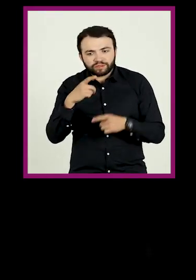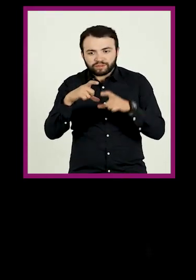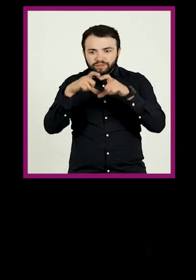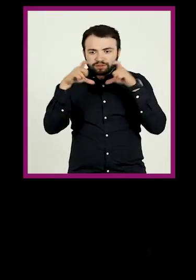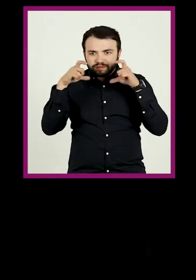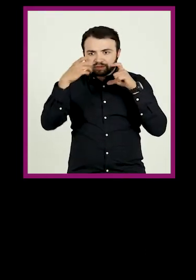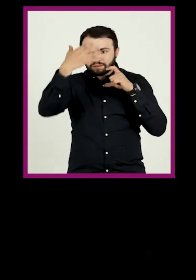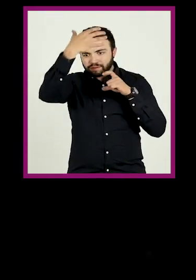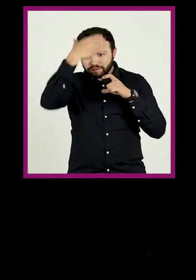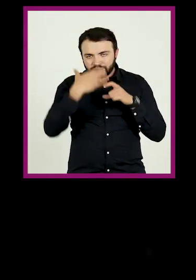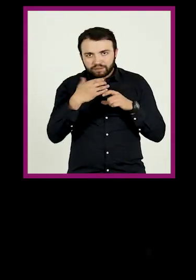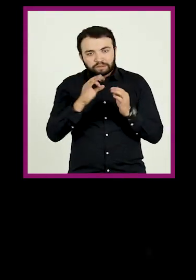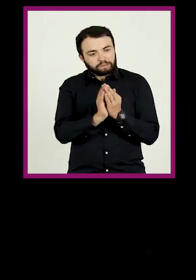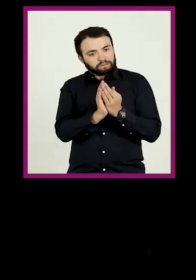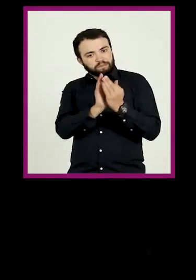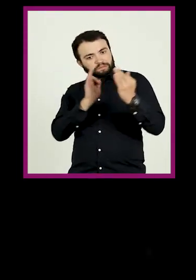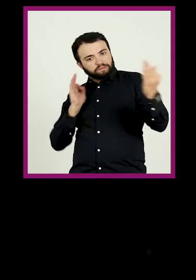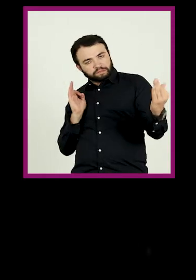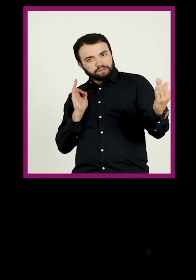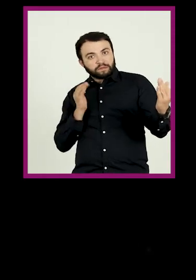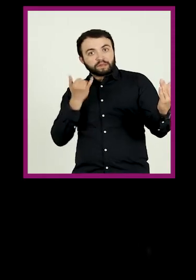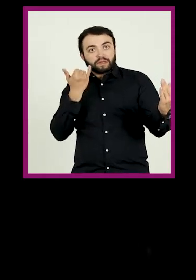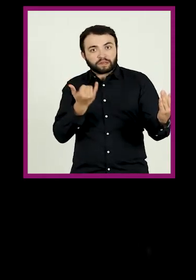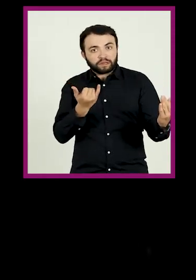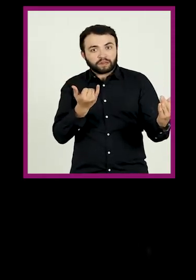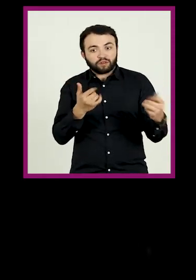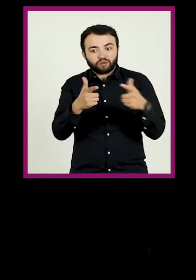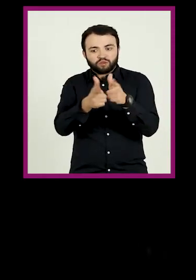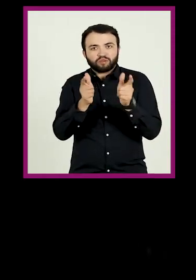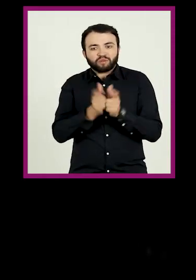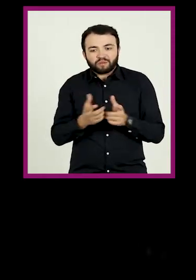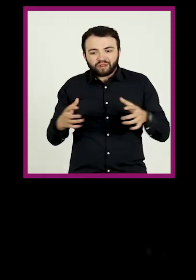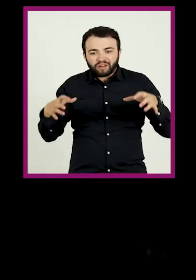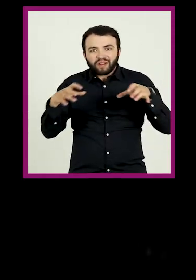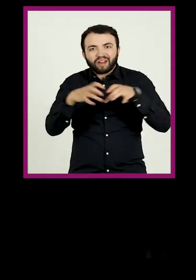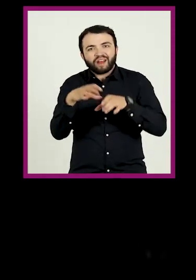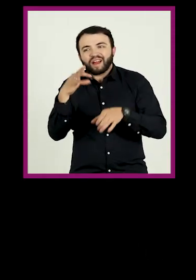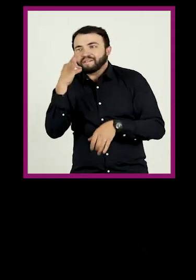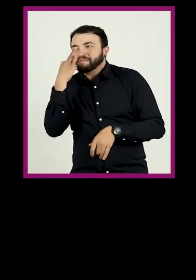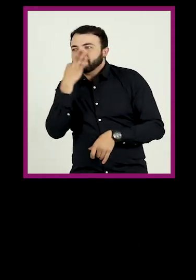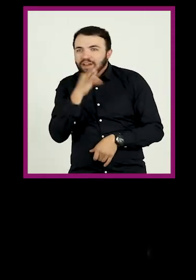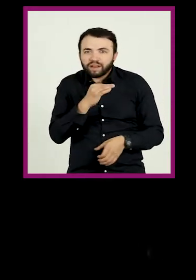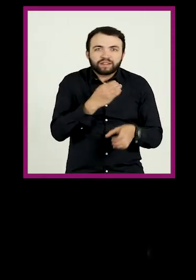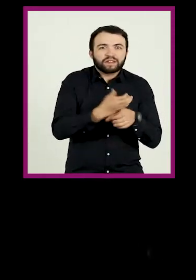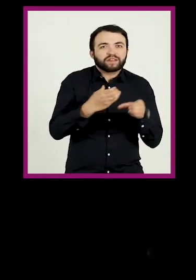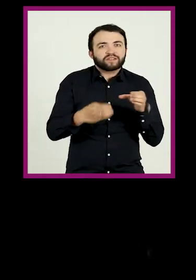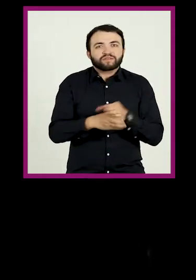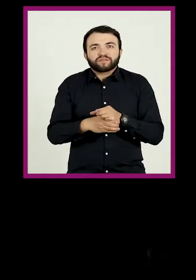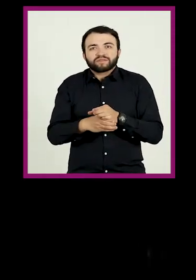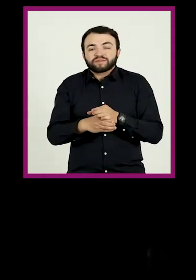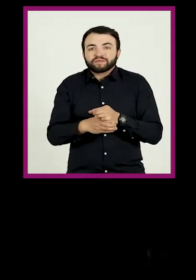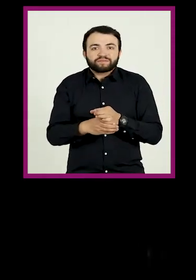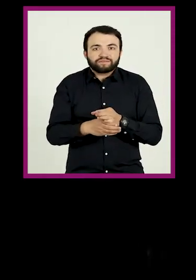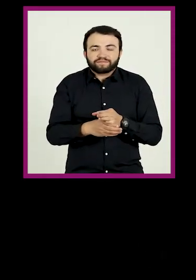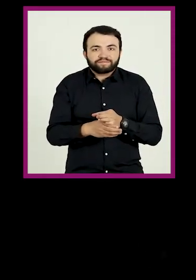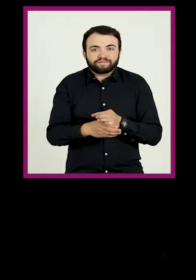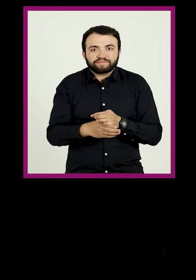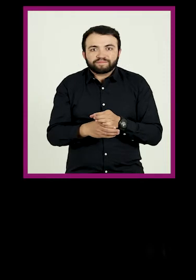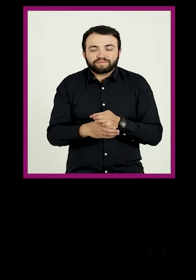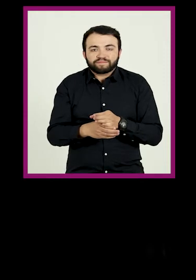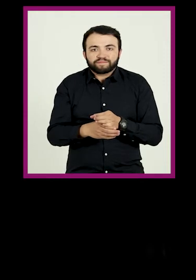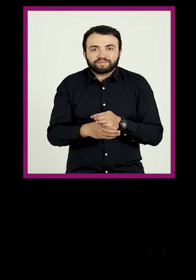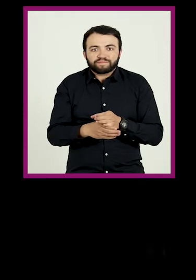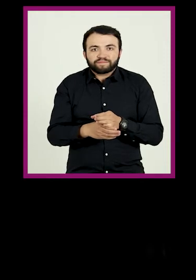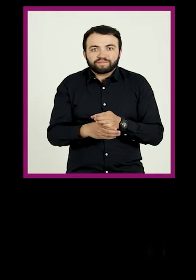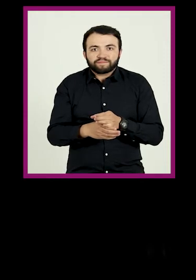hay que utilizar una máscara, mantener la sana distancia y evitar agrupaciones grandes en áreas